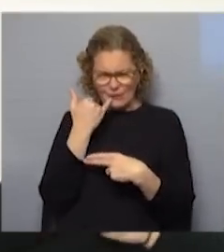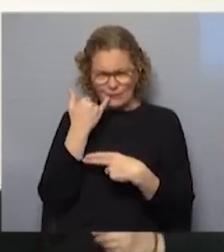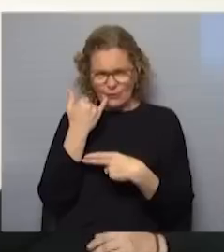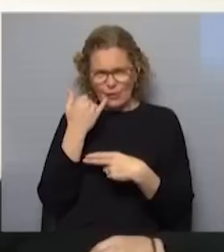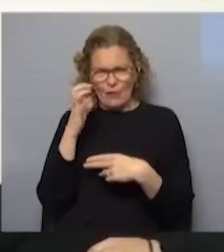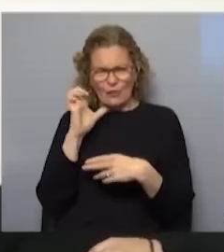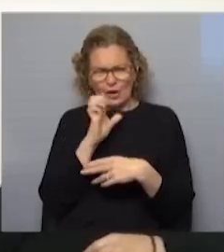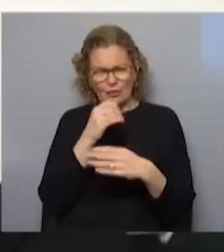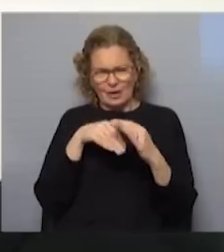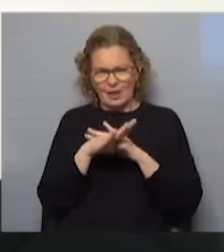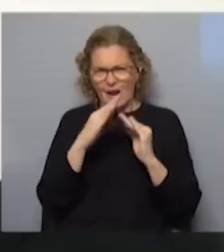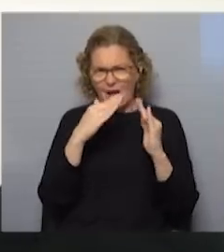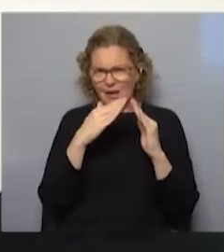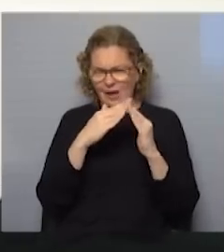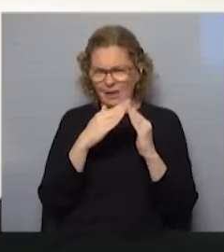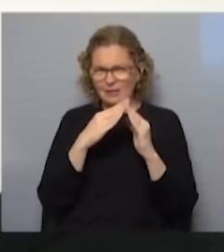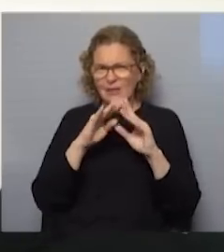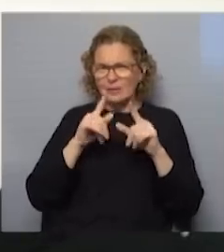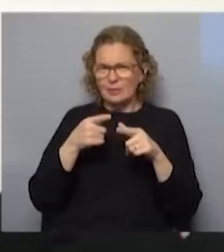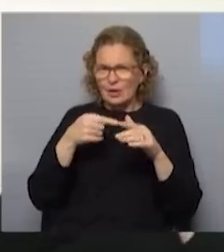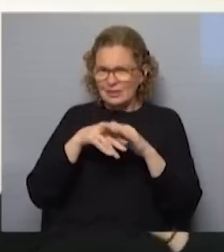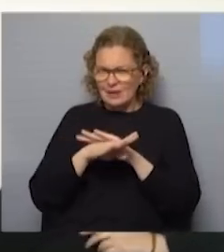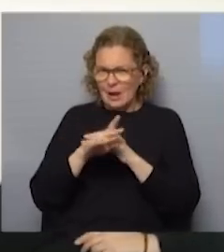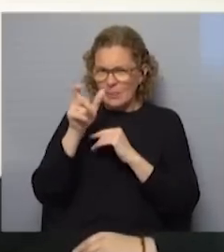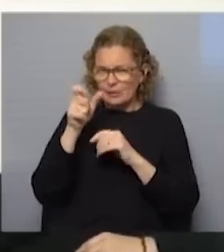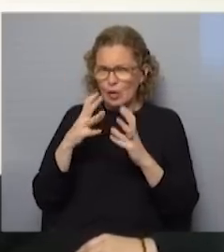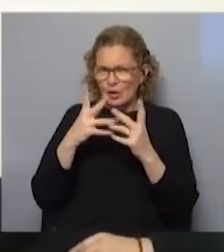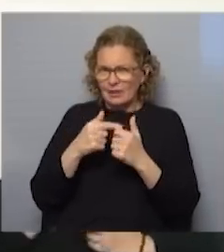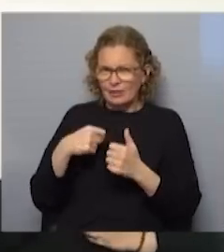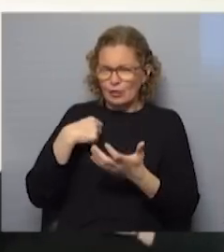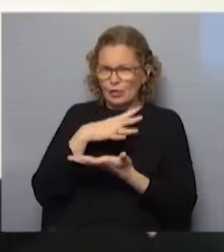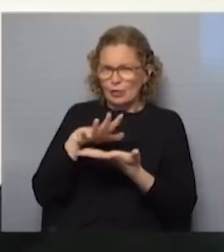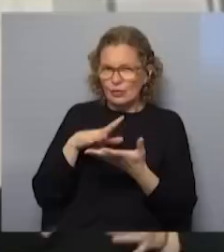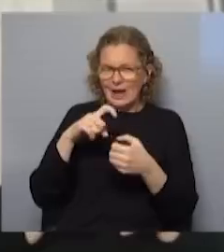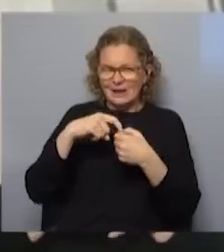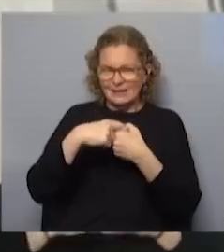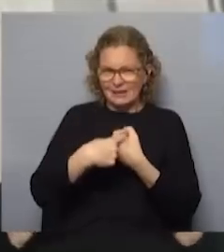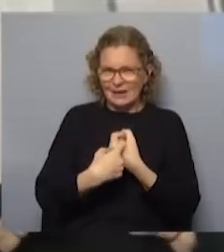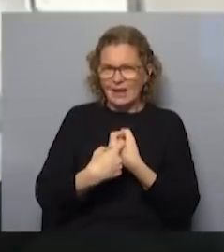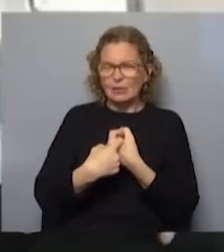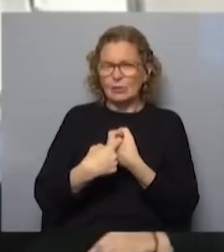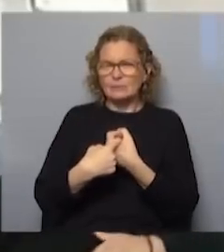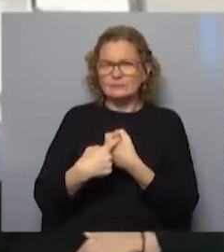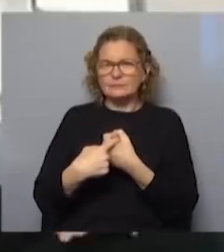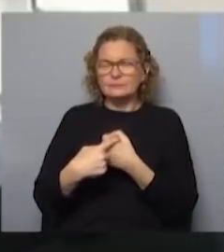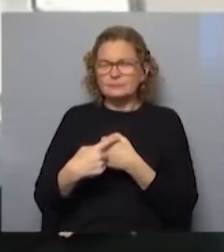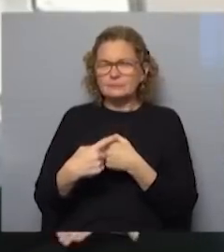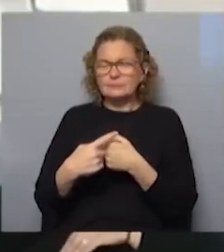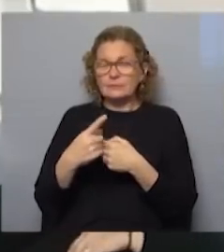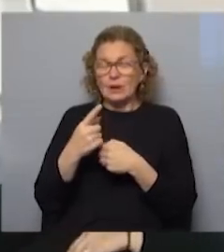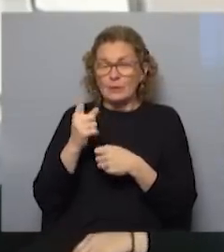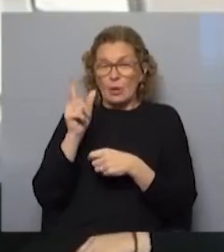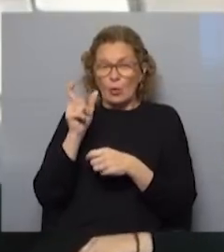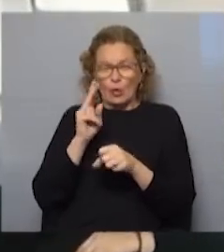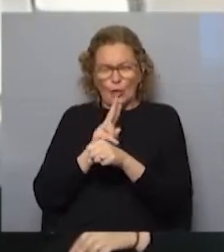violación de domicilio incluso de infiltrados en organizaciones sociales en sindicatos había un una débil